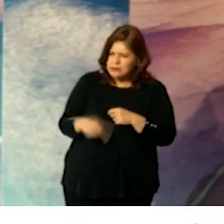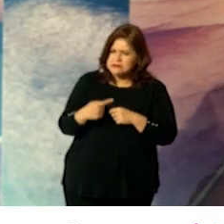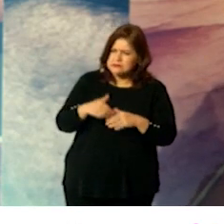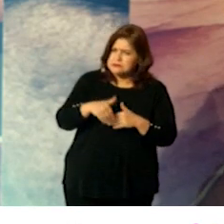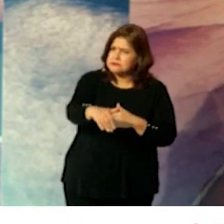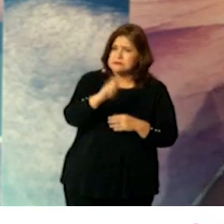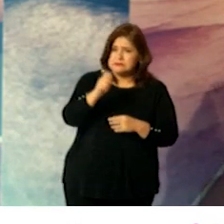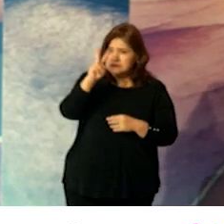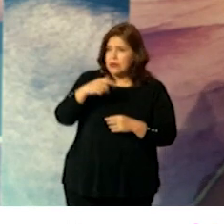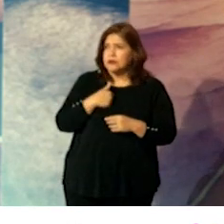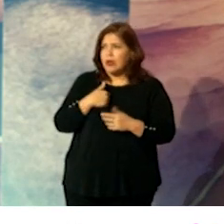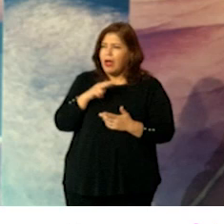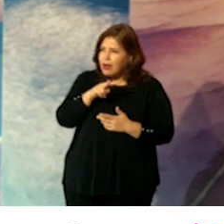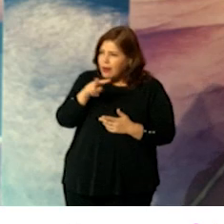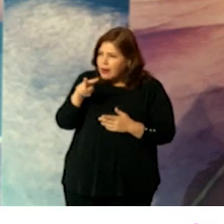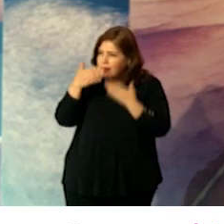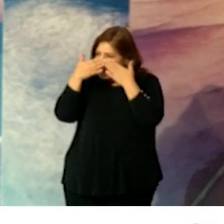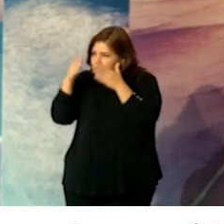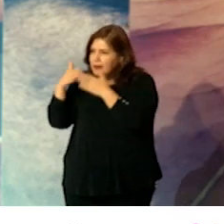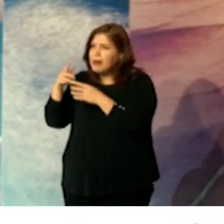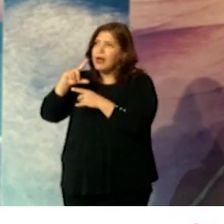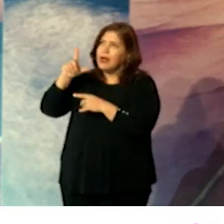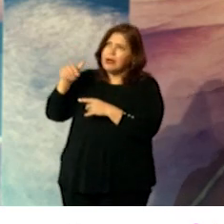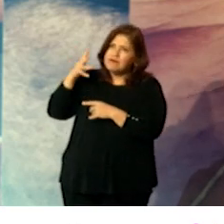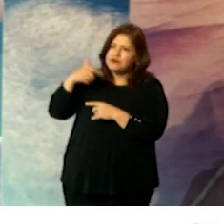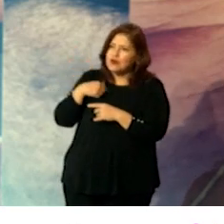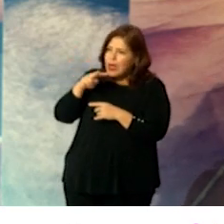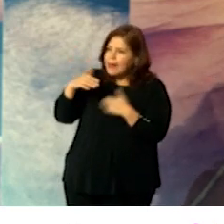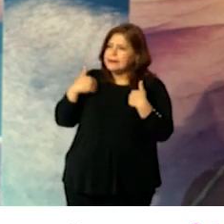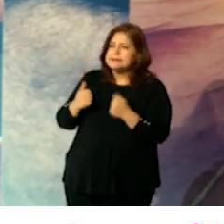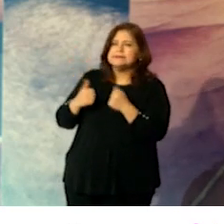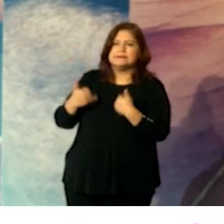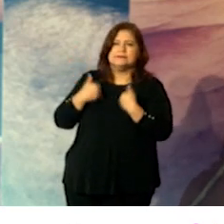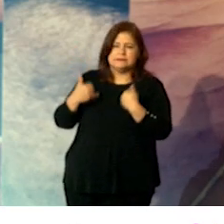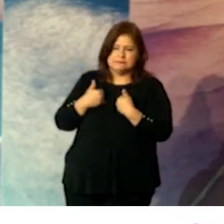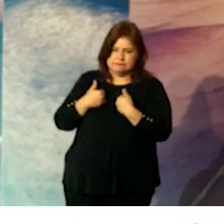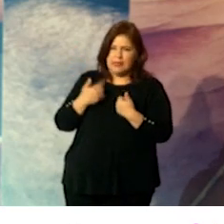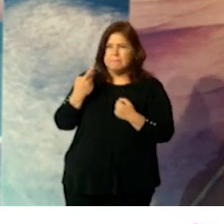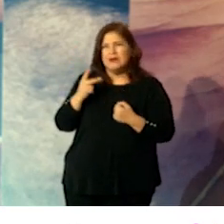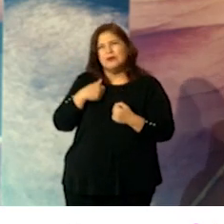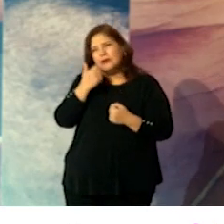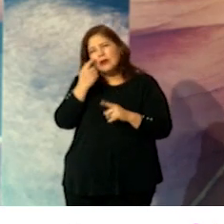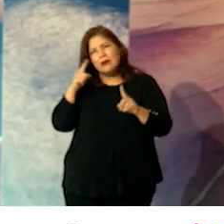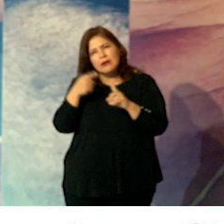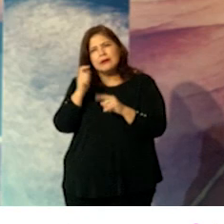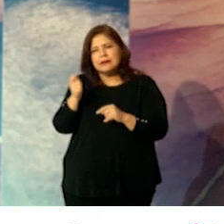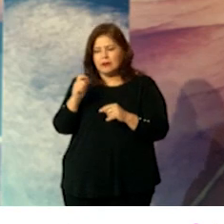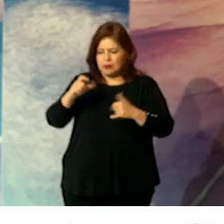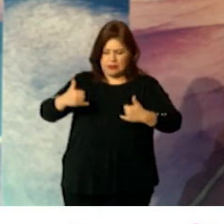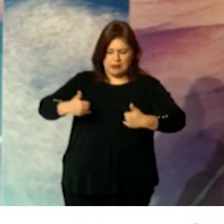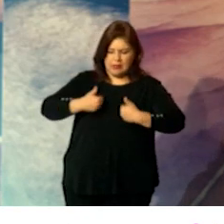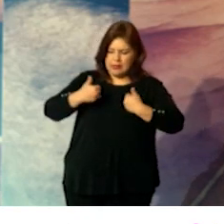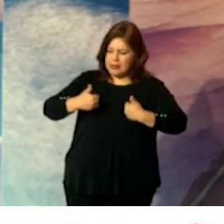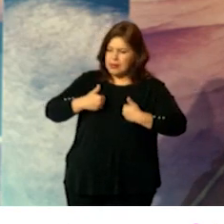tendré que entender qué es lo que piensan las juventudes en ese momento. Pero a lo que me quiero referir de esto de que decimos de que las juventudes